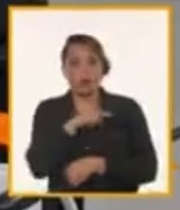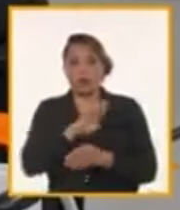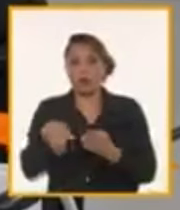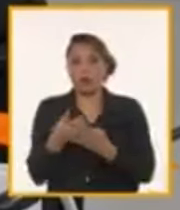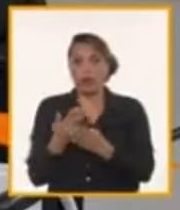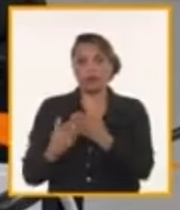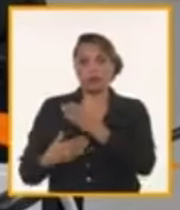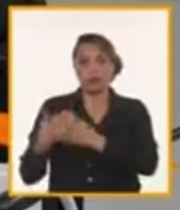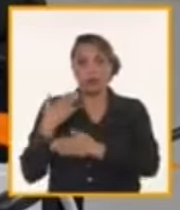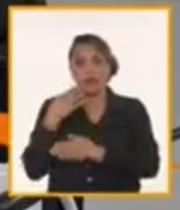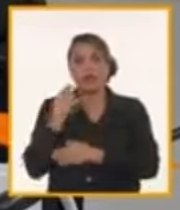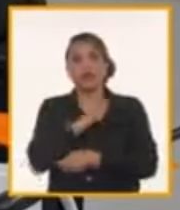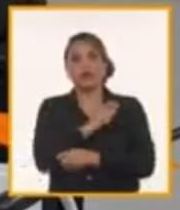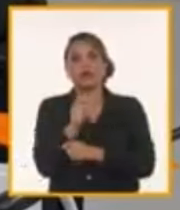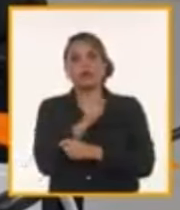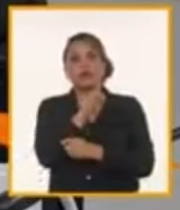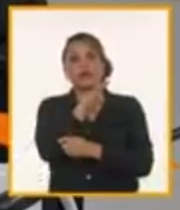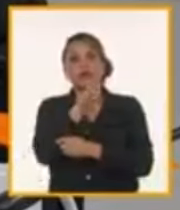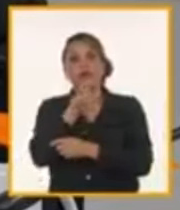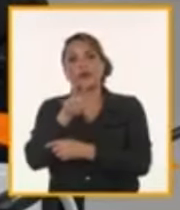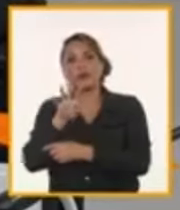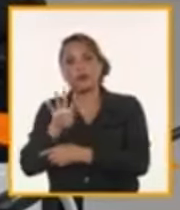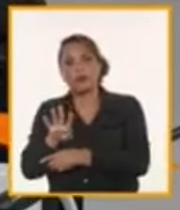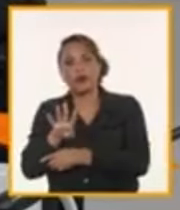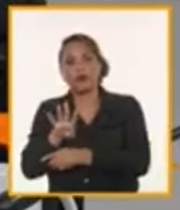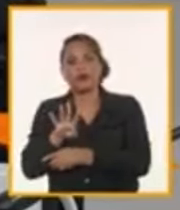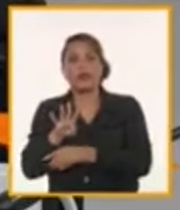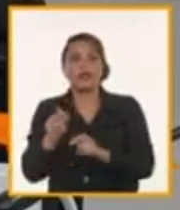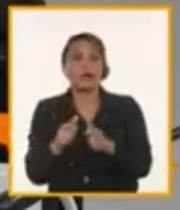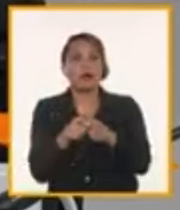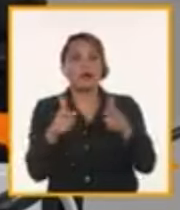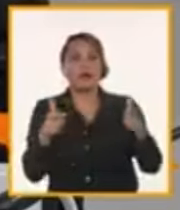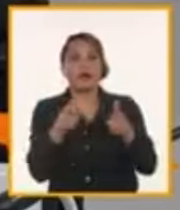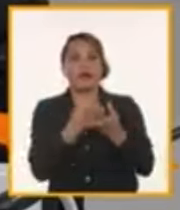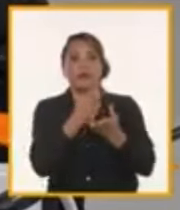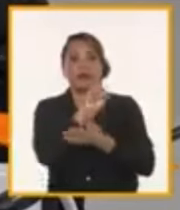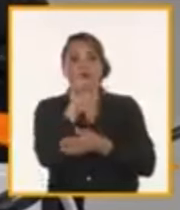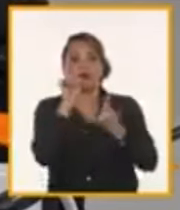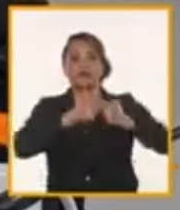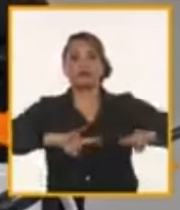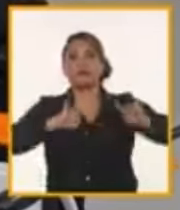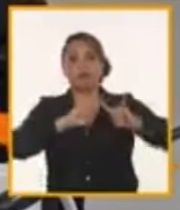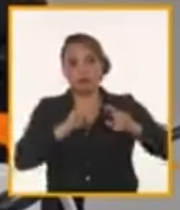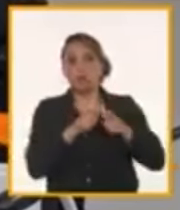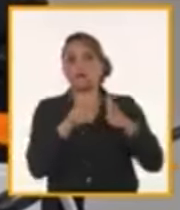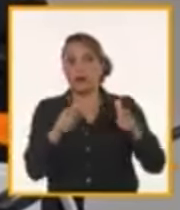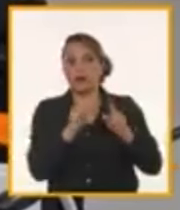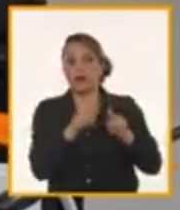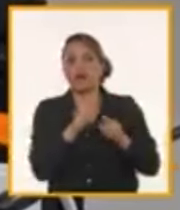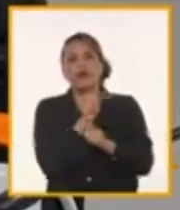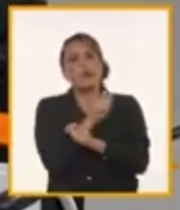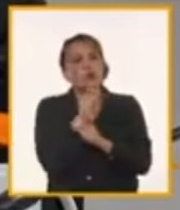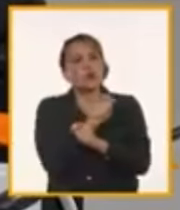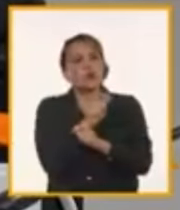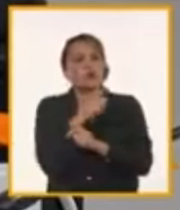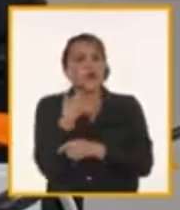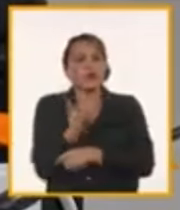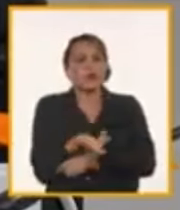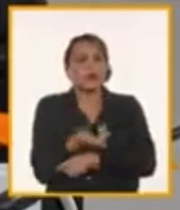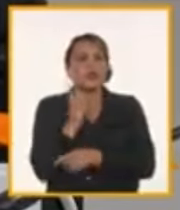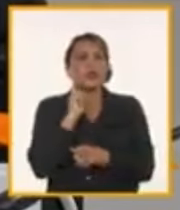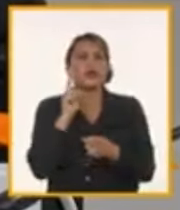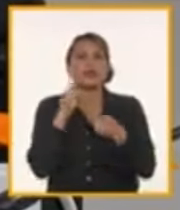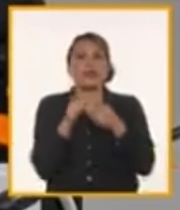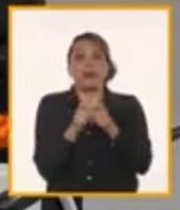El curso 2024 en la mayoría de las instituciones de educación superior del país Este es un curso que en una buena parte de las